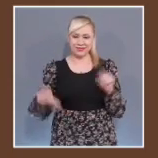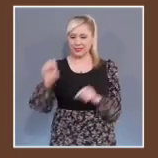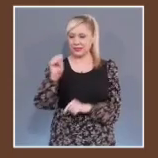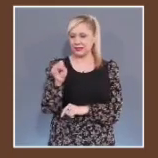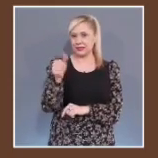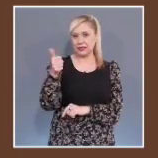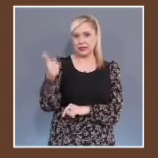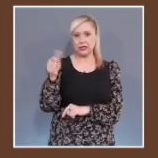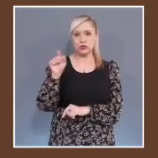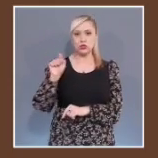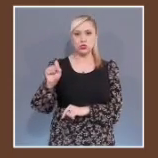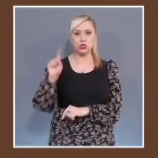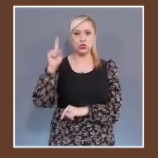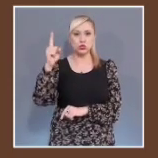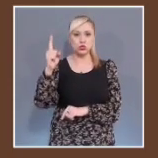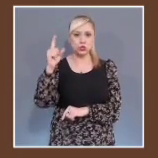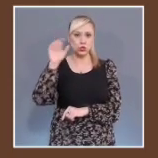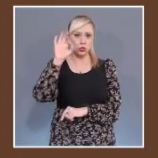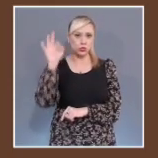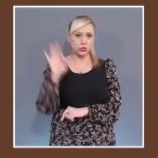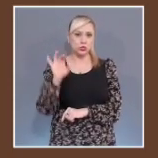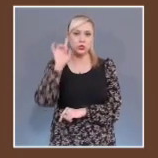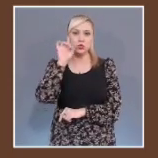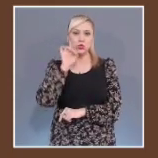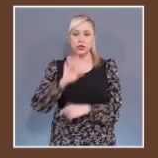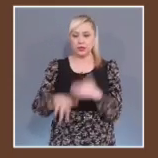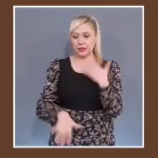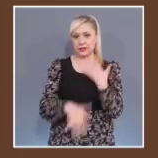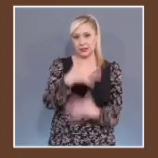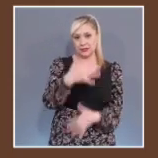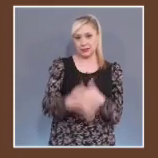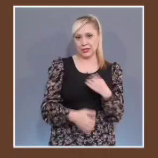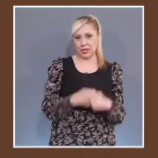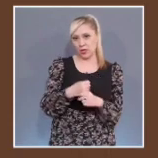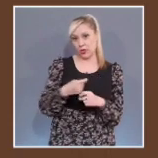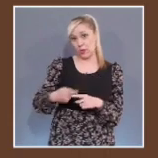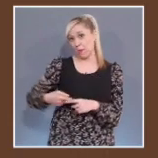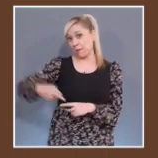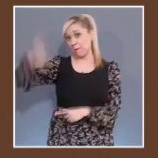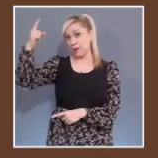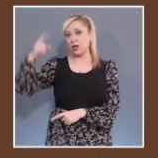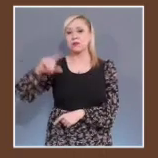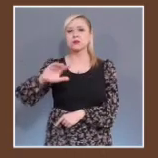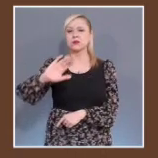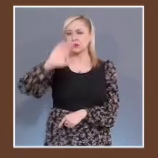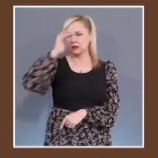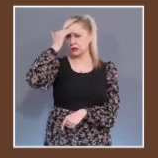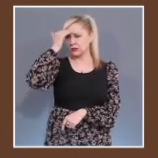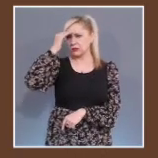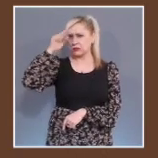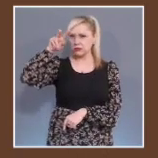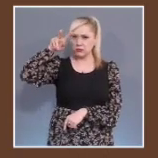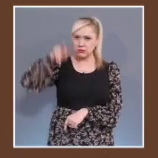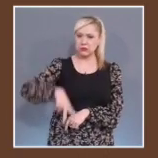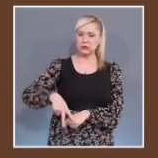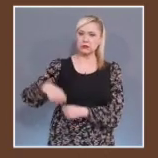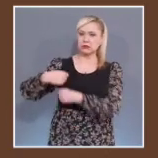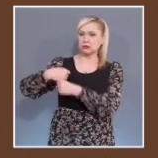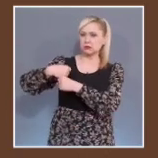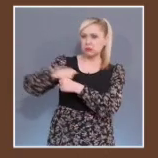66.1% de las mujeres de 15 años o más han padecido algún incidente de violencia